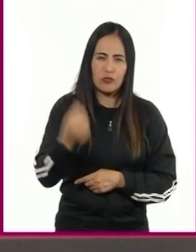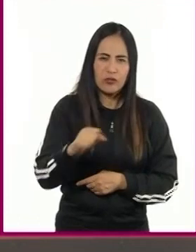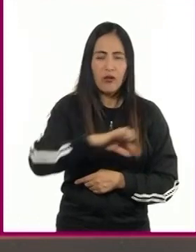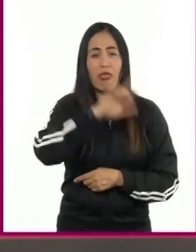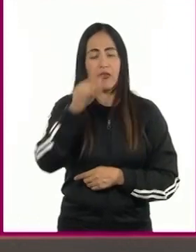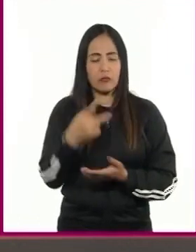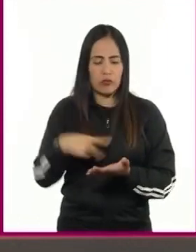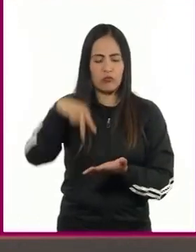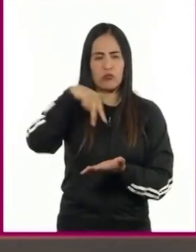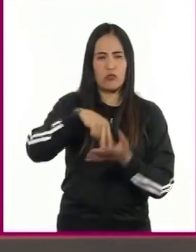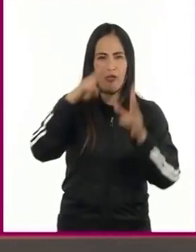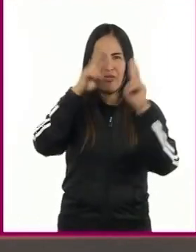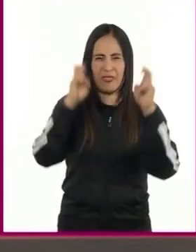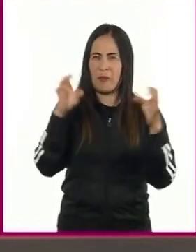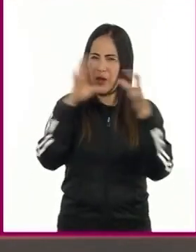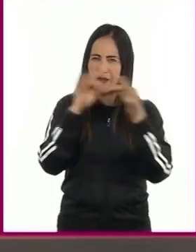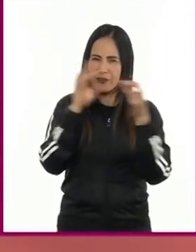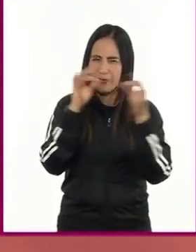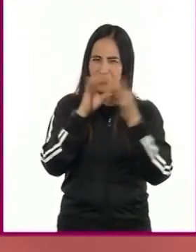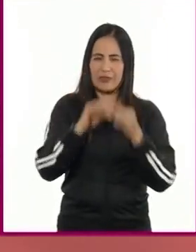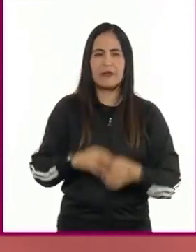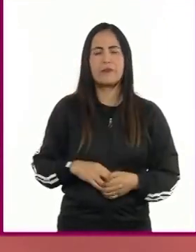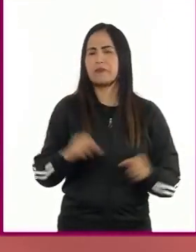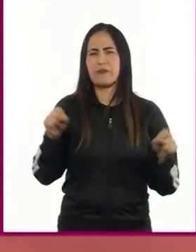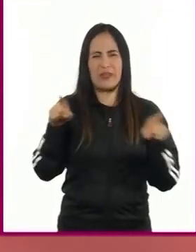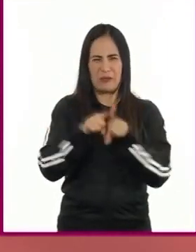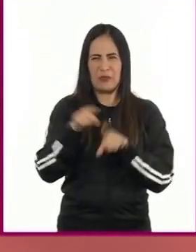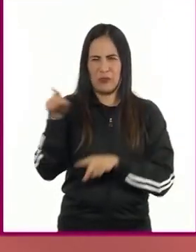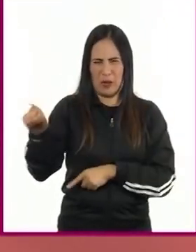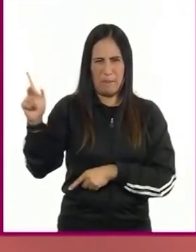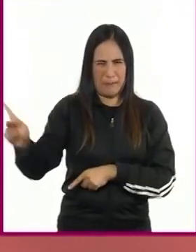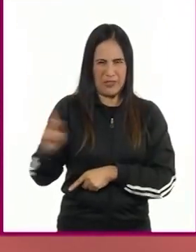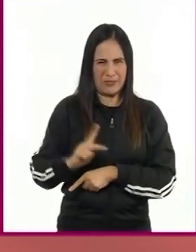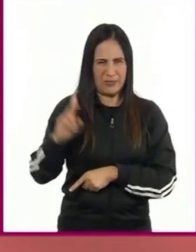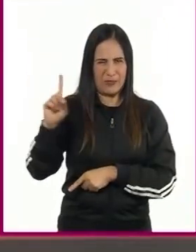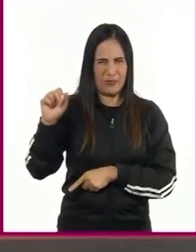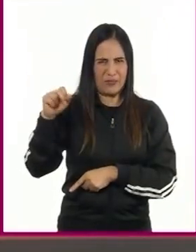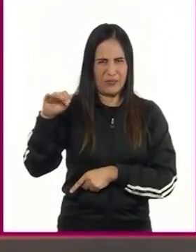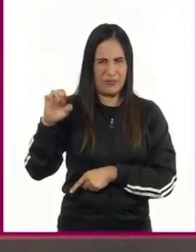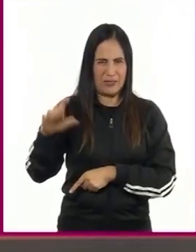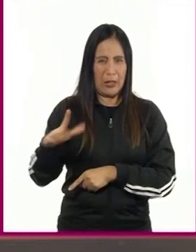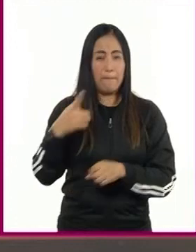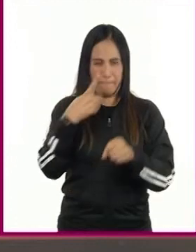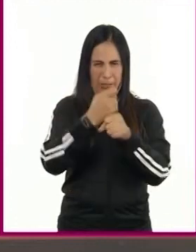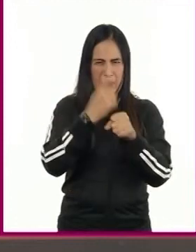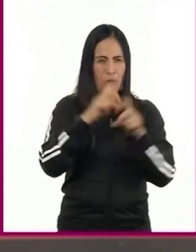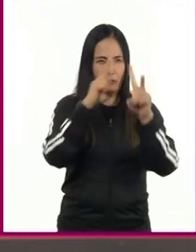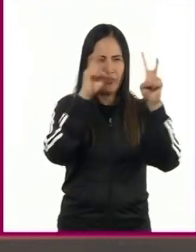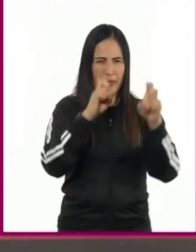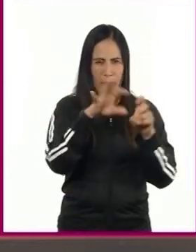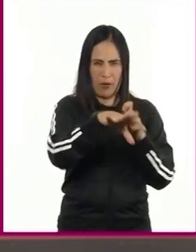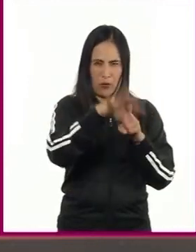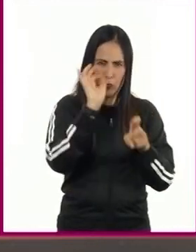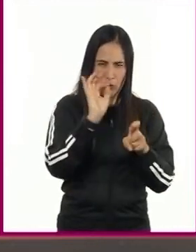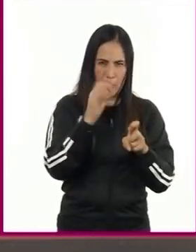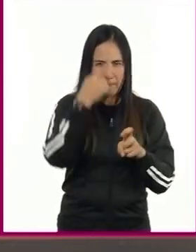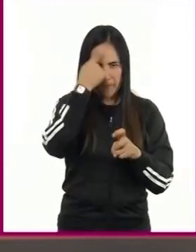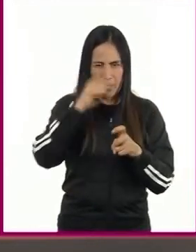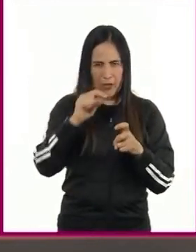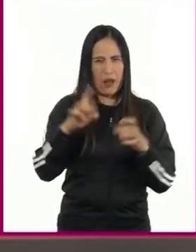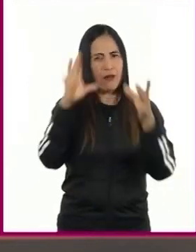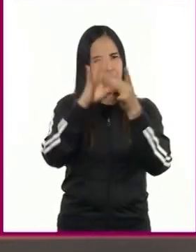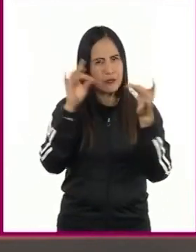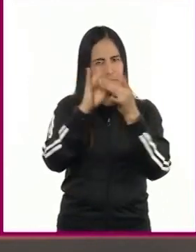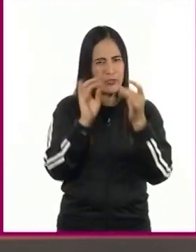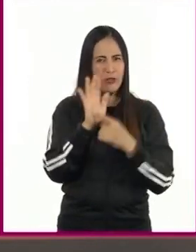exposición. Al igual que Daniel, identifiquen un tema del cual desean compartir con sus compañeras y compañeros de clase.